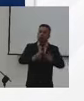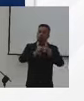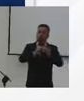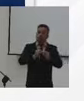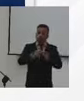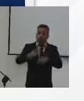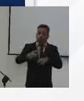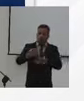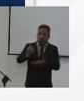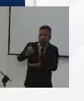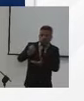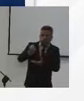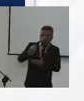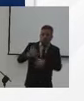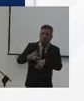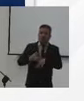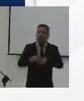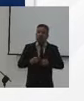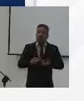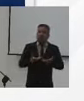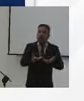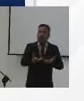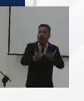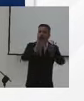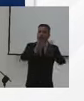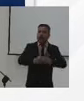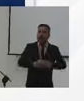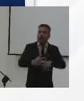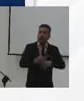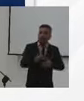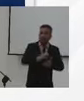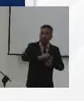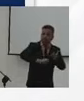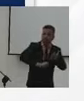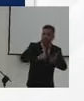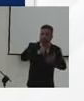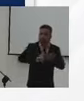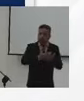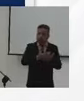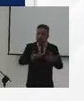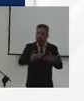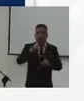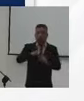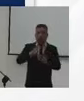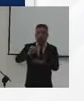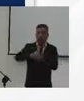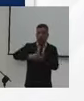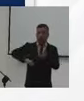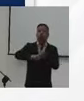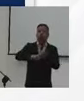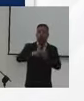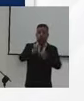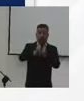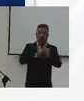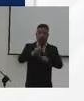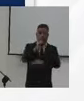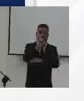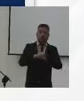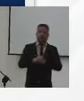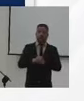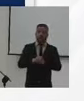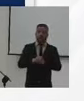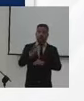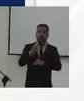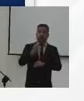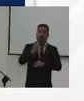a ser de algún modo esos incentivos que nosotros podríamos darle a las empresas que apoyen decididamente el deporte en un país.